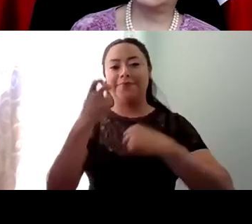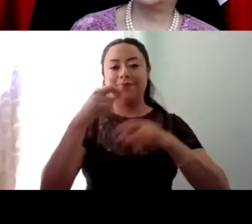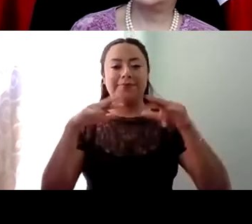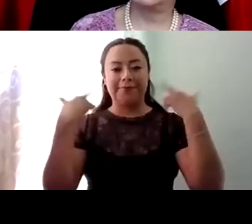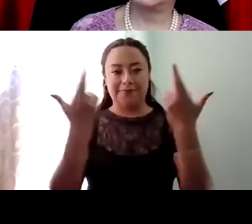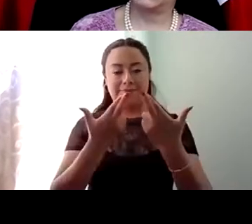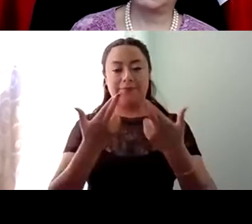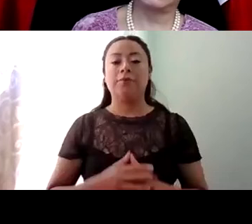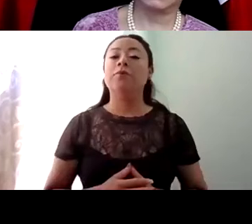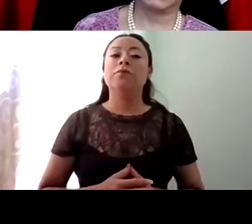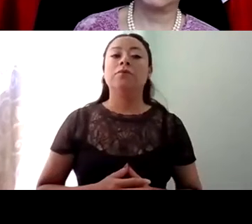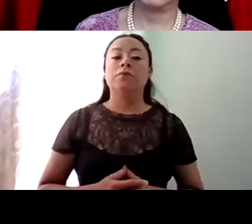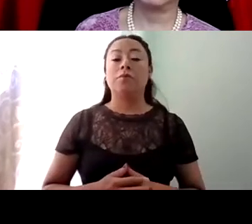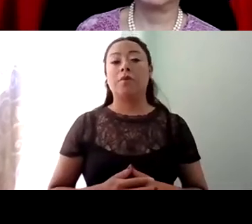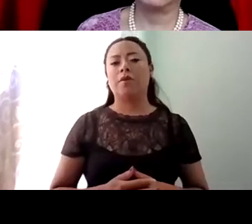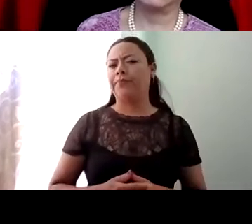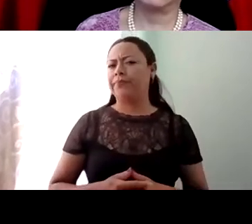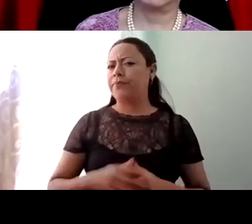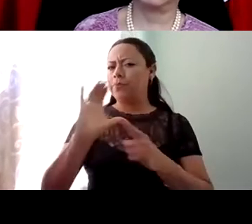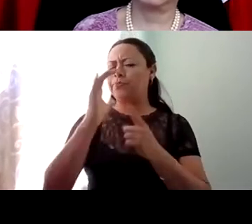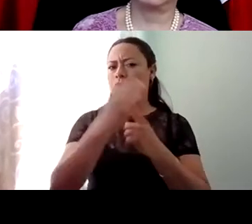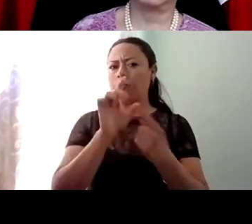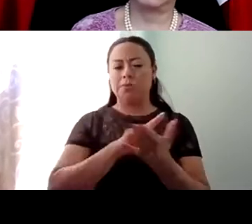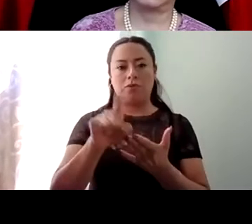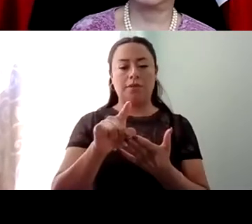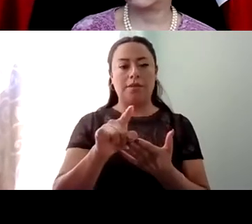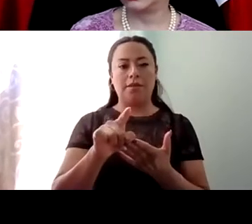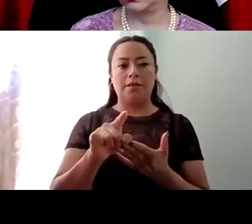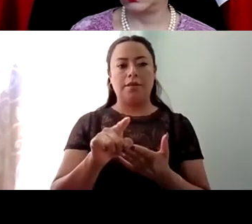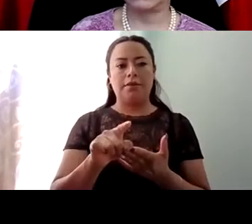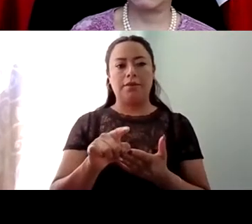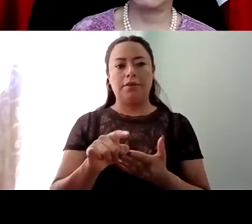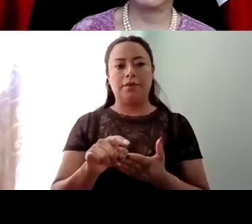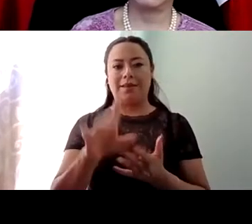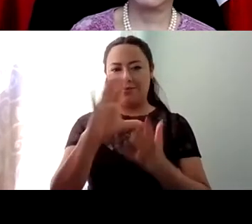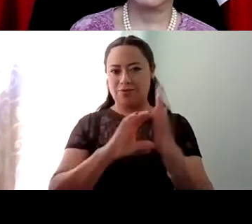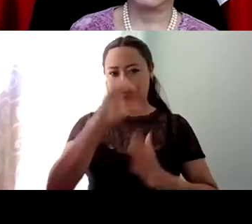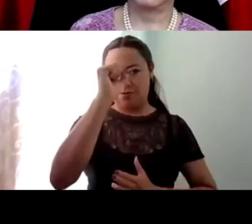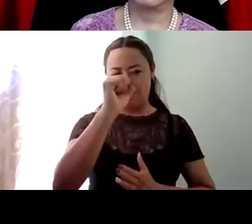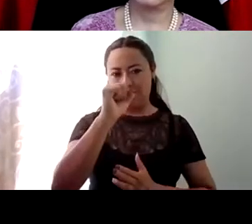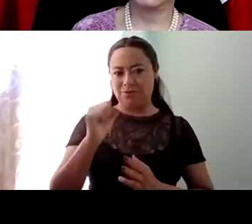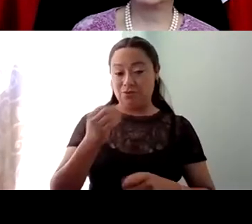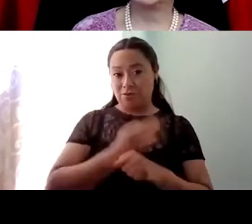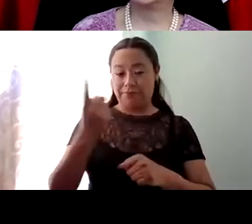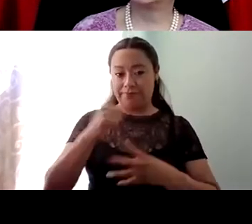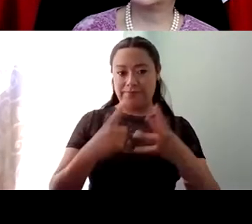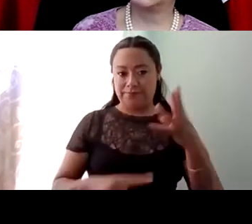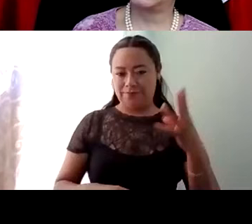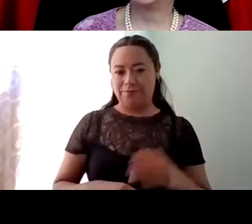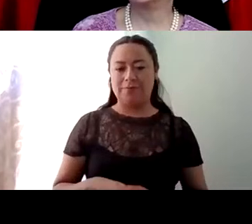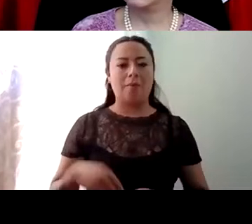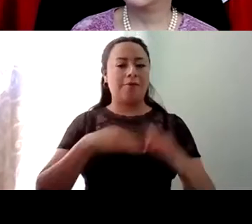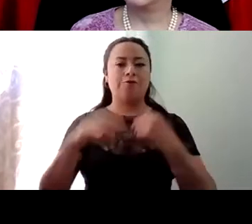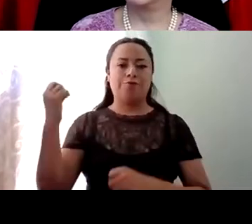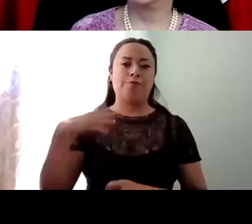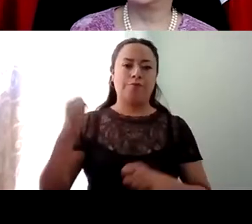Pues una de las principales encomiendas de la Comisión de la Constitución que mandata a quienes integramos el Congreso de la Ciudad de